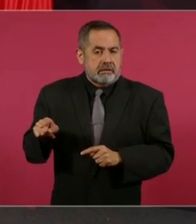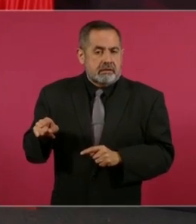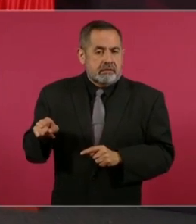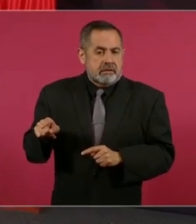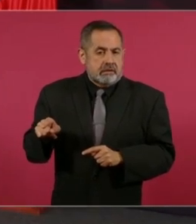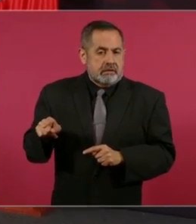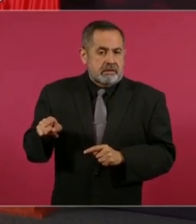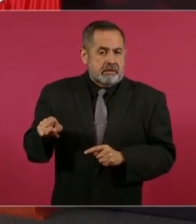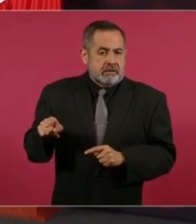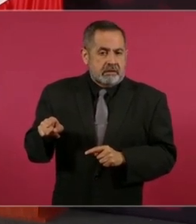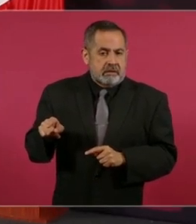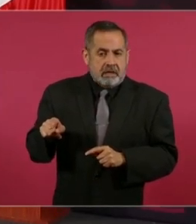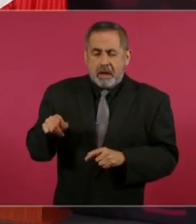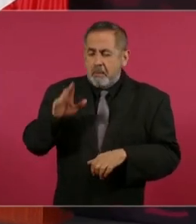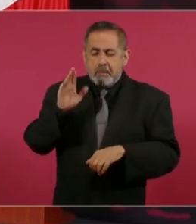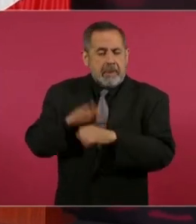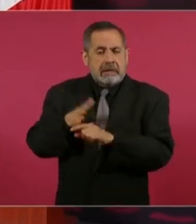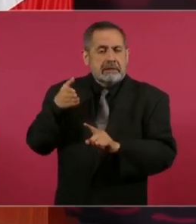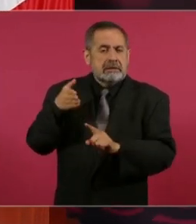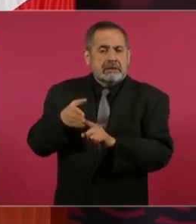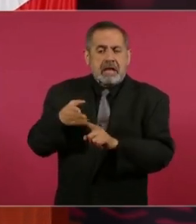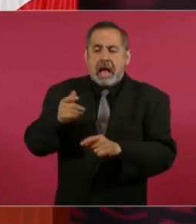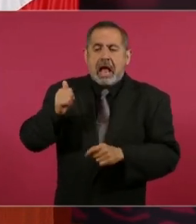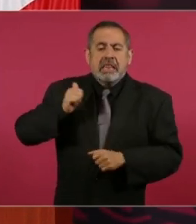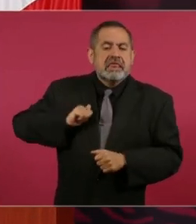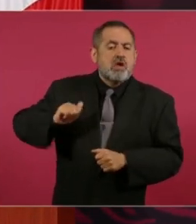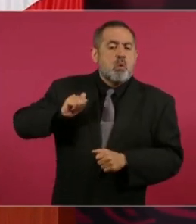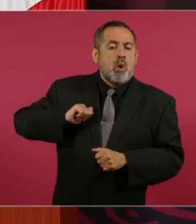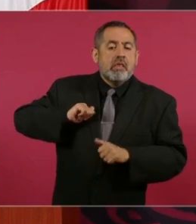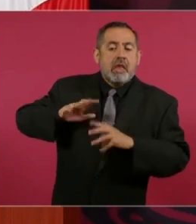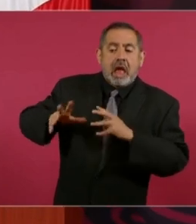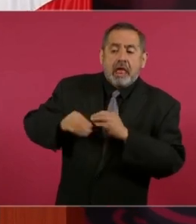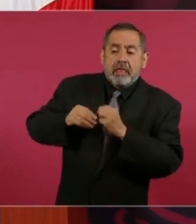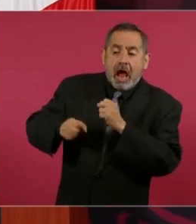se ha dado preferencia a la antigüedad.